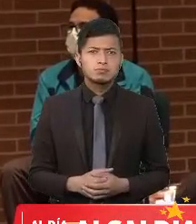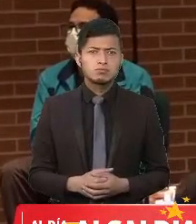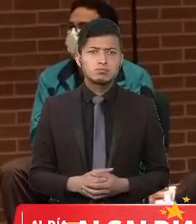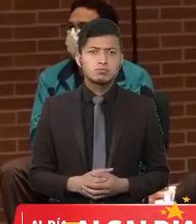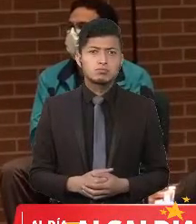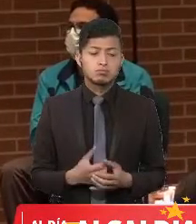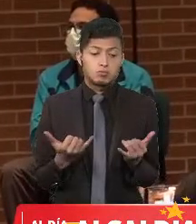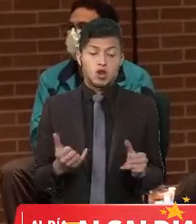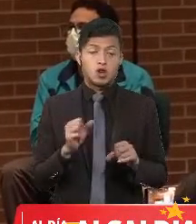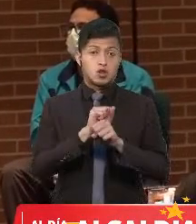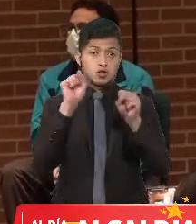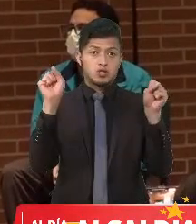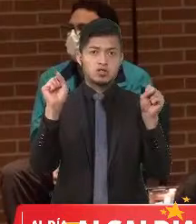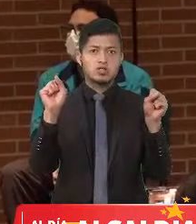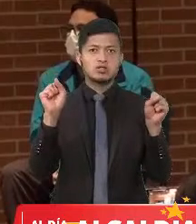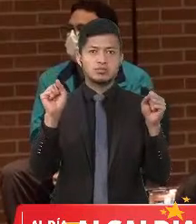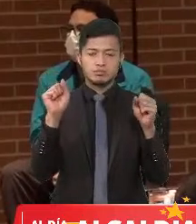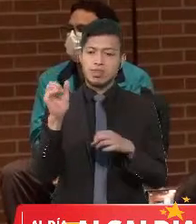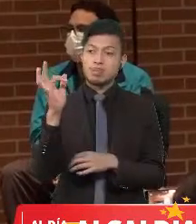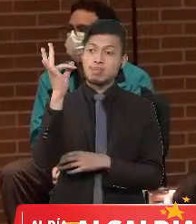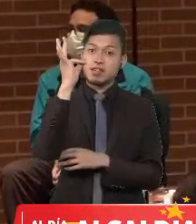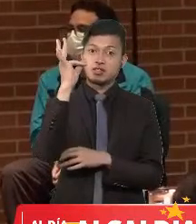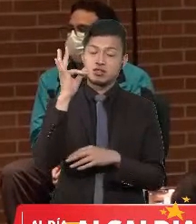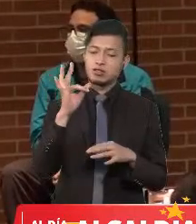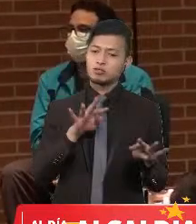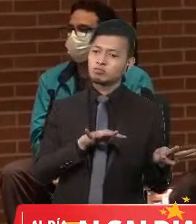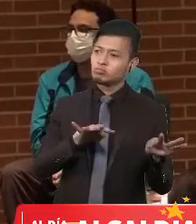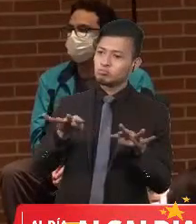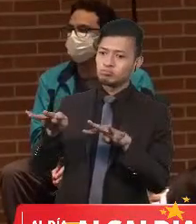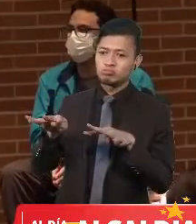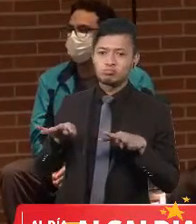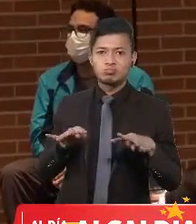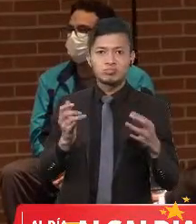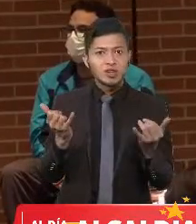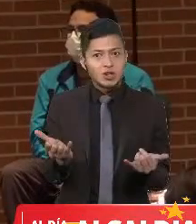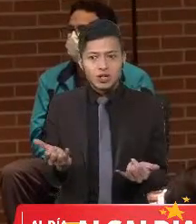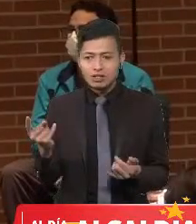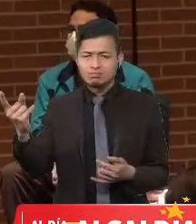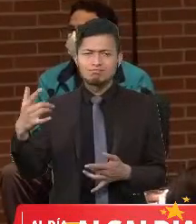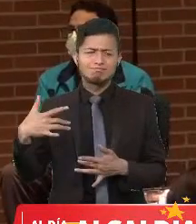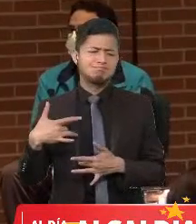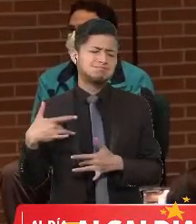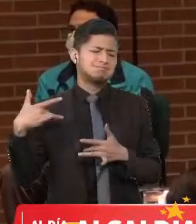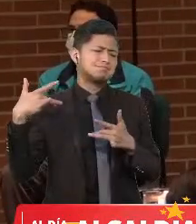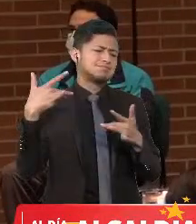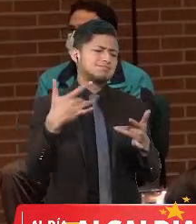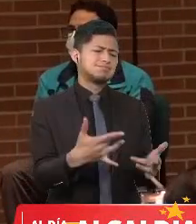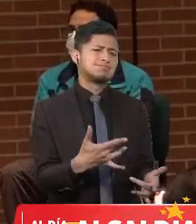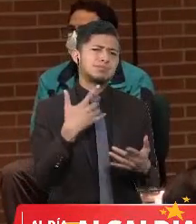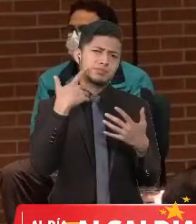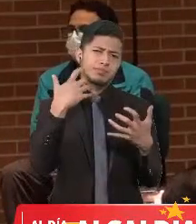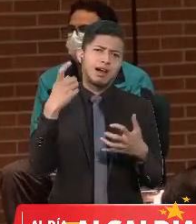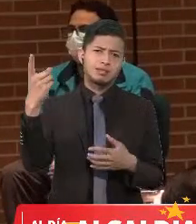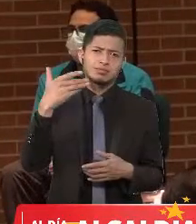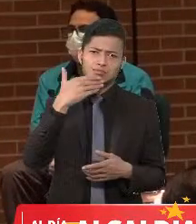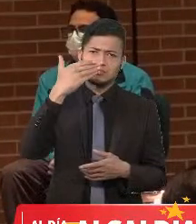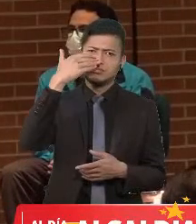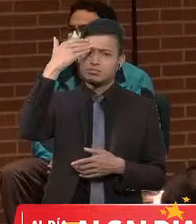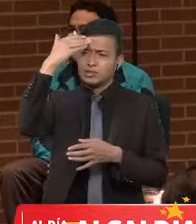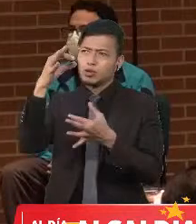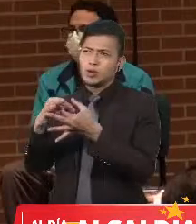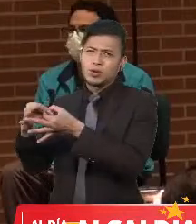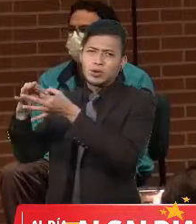testificando en la mañana de hoy no es otra cosa que la inmensa generosidad de los Emiratos Árabes